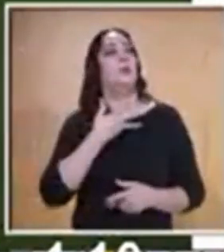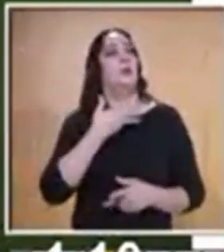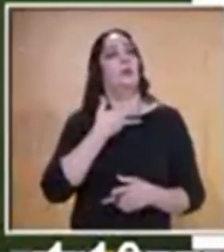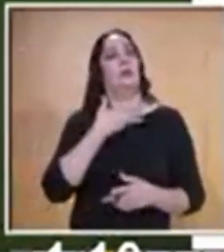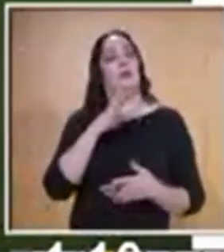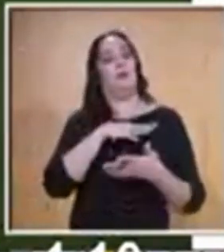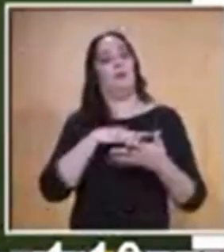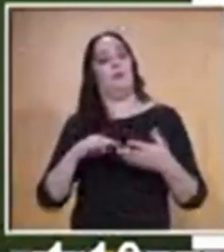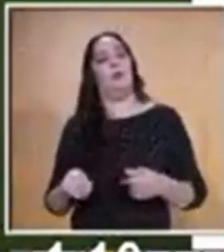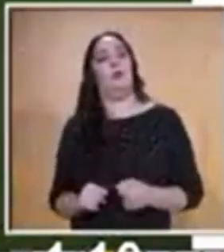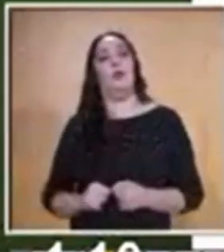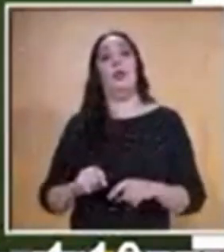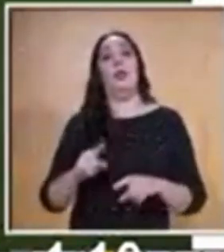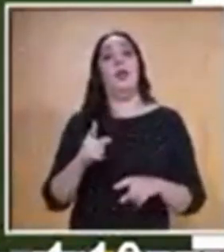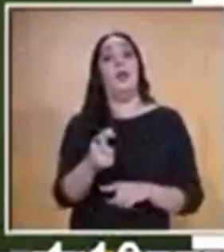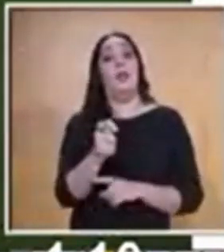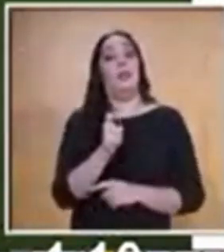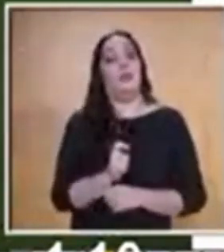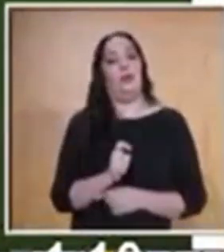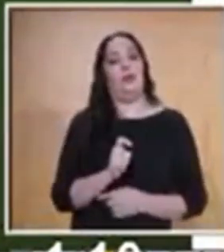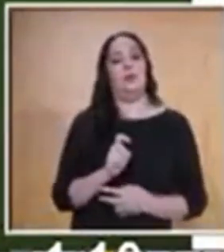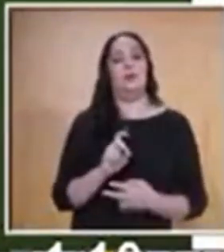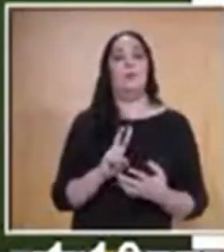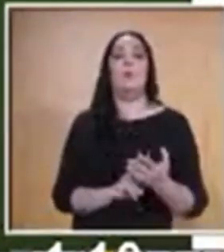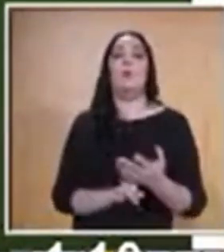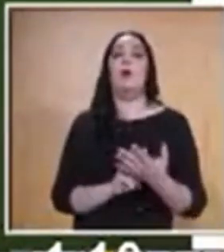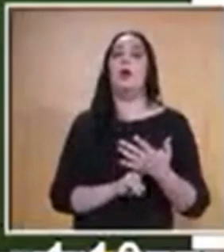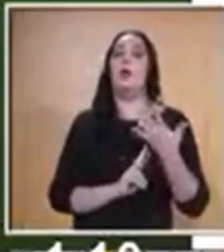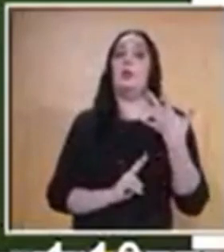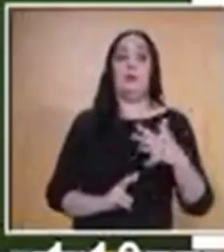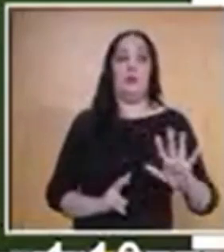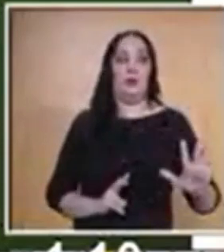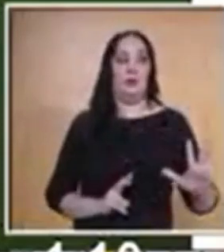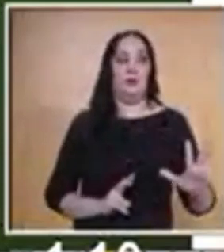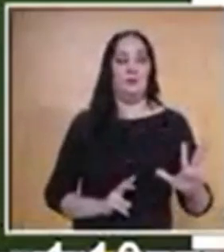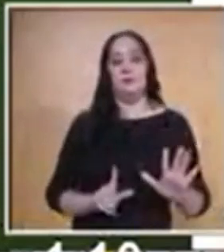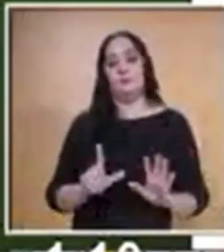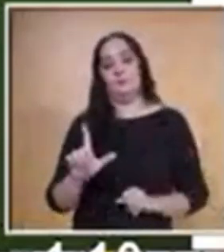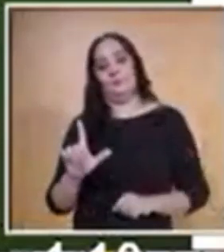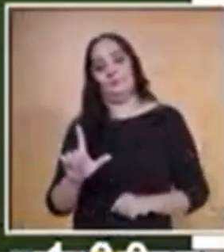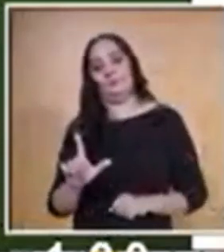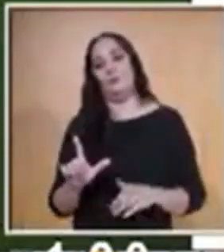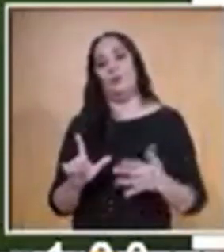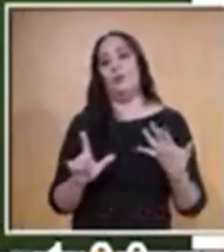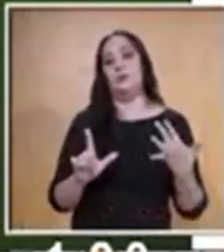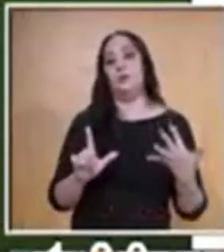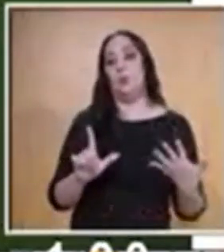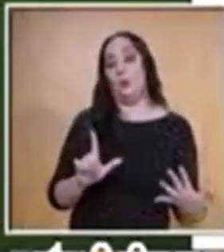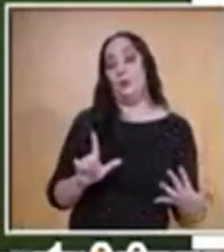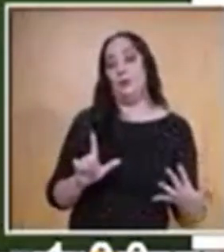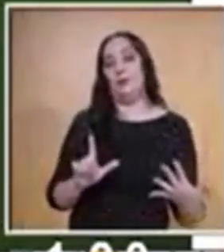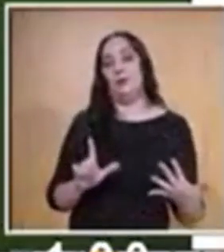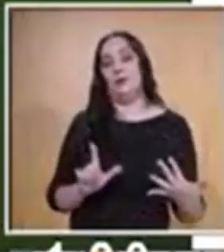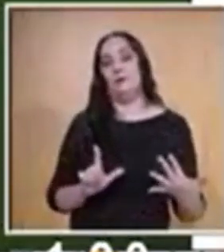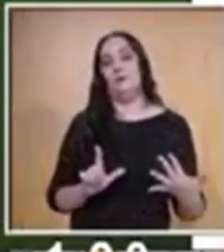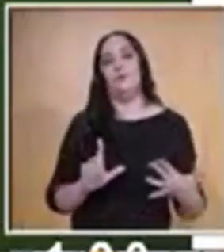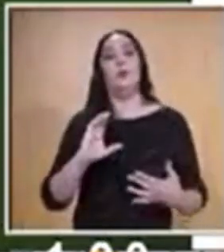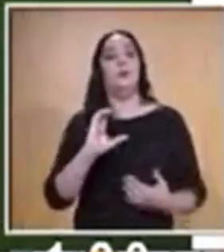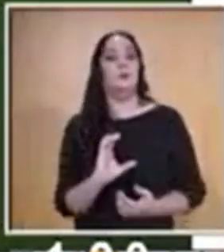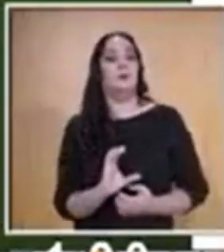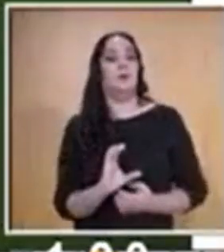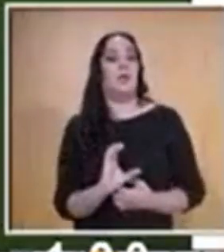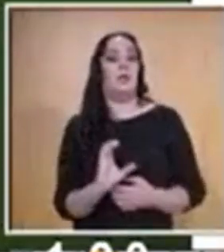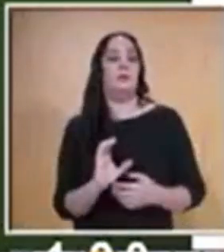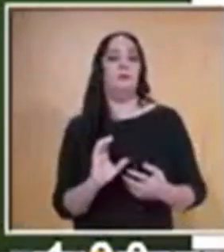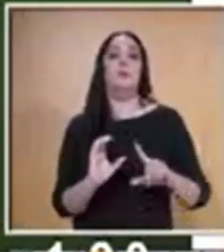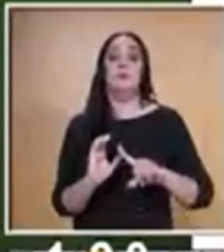leer. La letra X equivale al 10, la letra L equivale a 50, la letra C